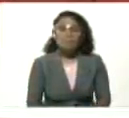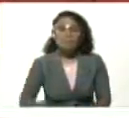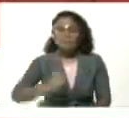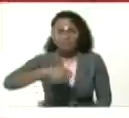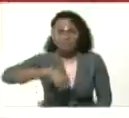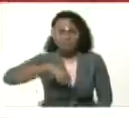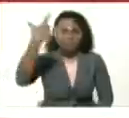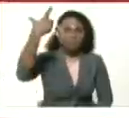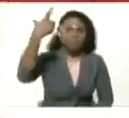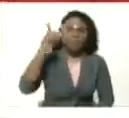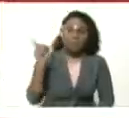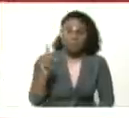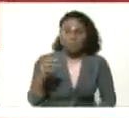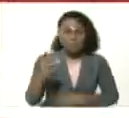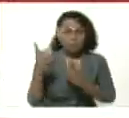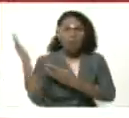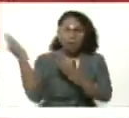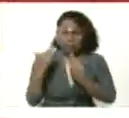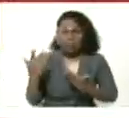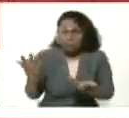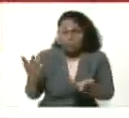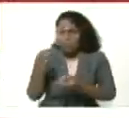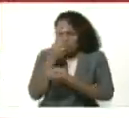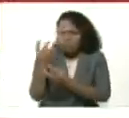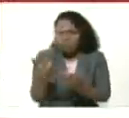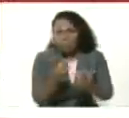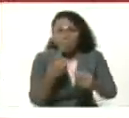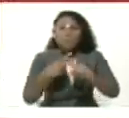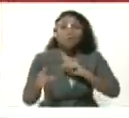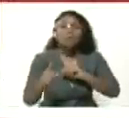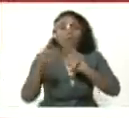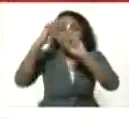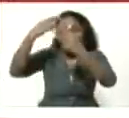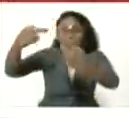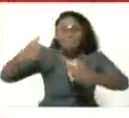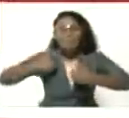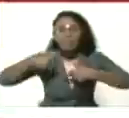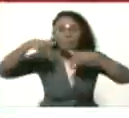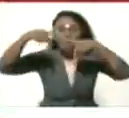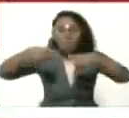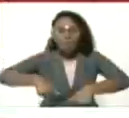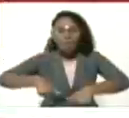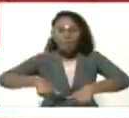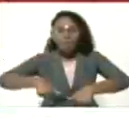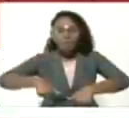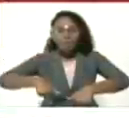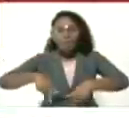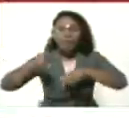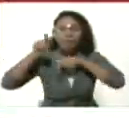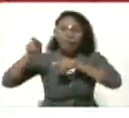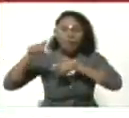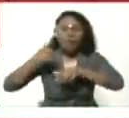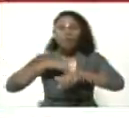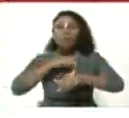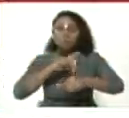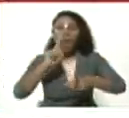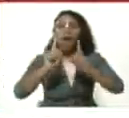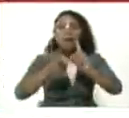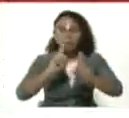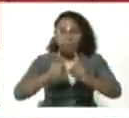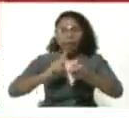Vergüenza. Entonces, si ellos quieren venir, que vengan, bienvenidos. Respeto. Respeto. A veces somos permisivos con algunas